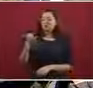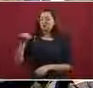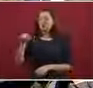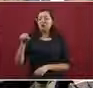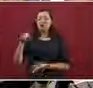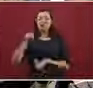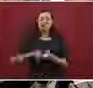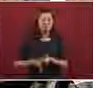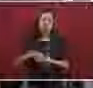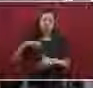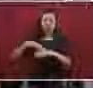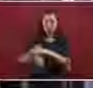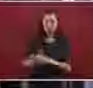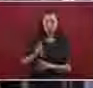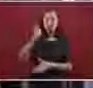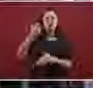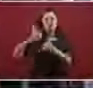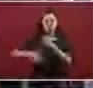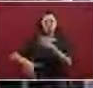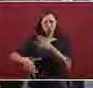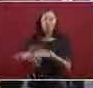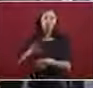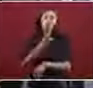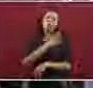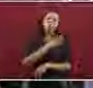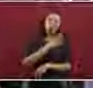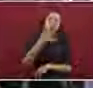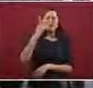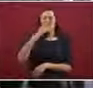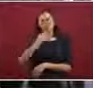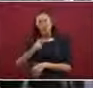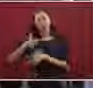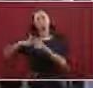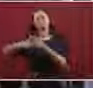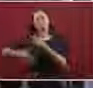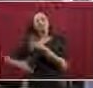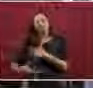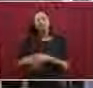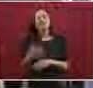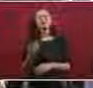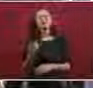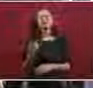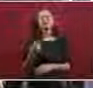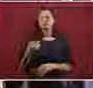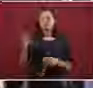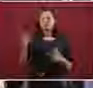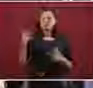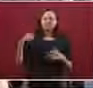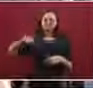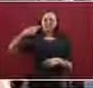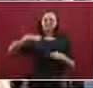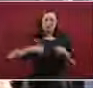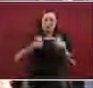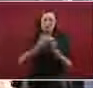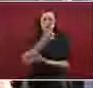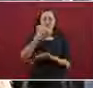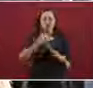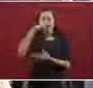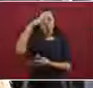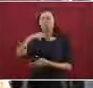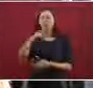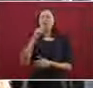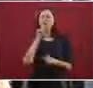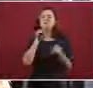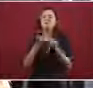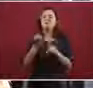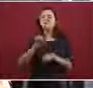vía de transporte barata, buena, bonita y barata para los citadinos y además otros ciudadanos que vienen de estados